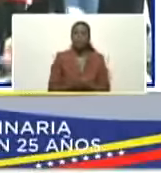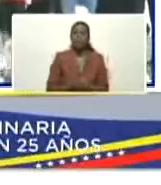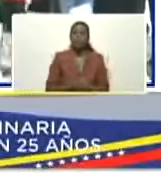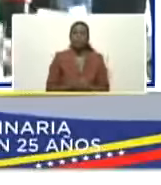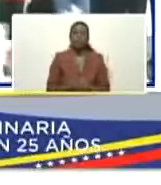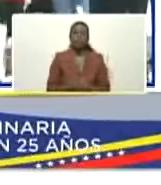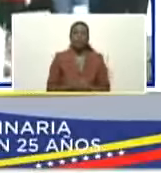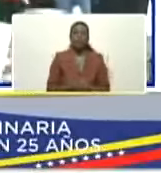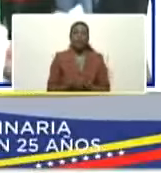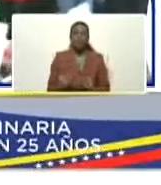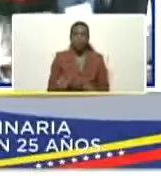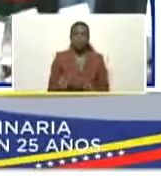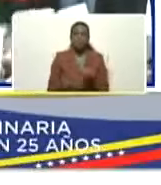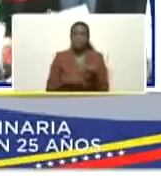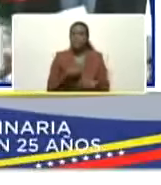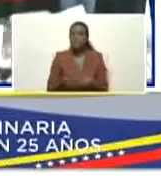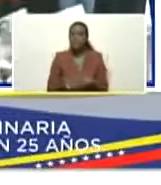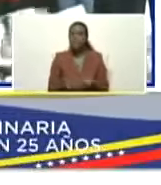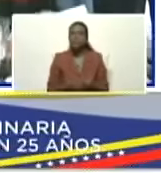es lo primero.